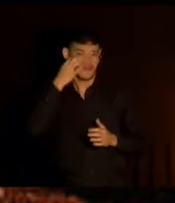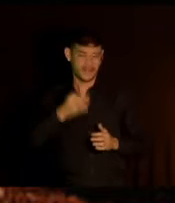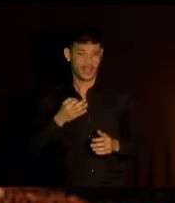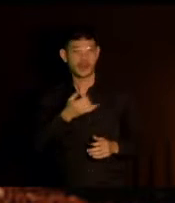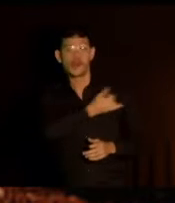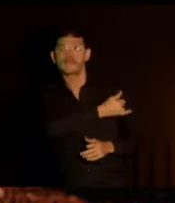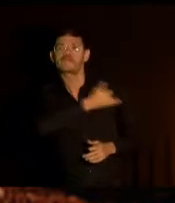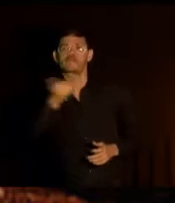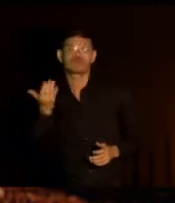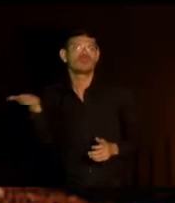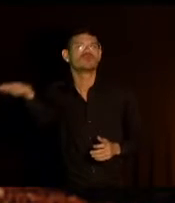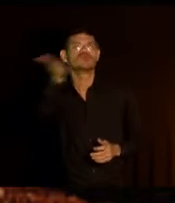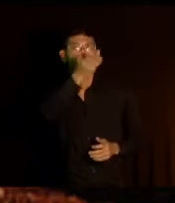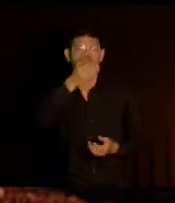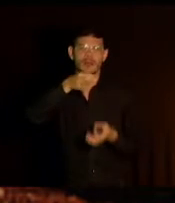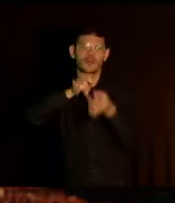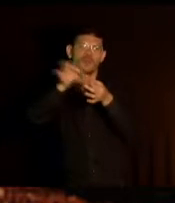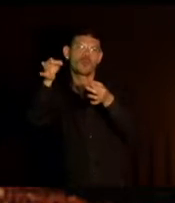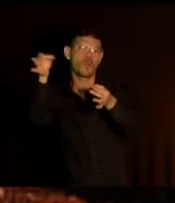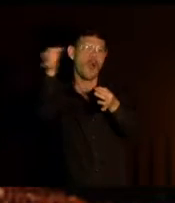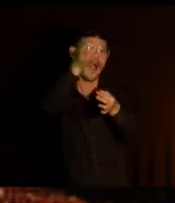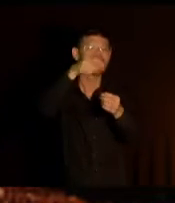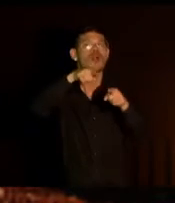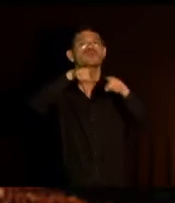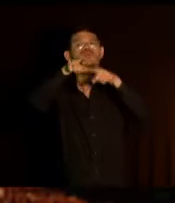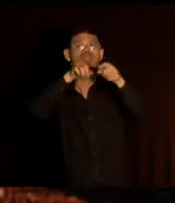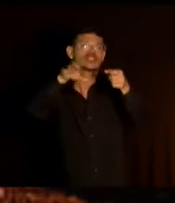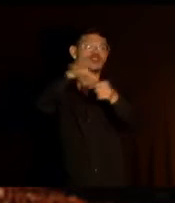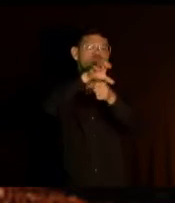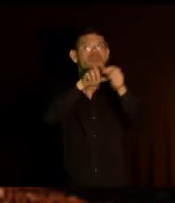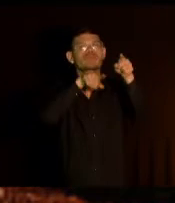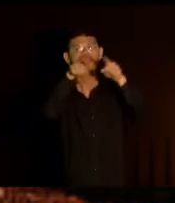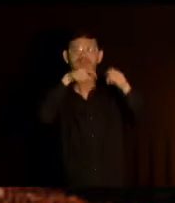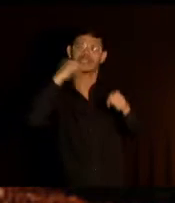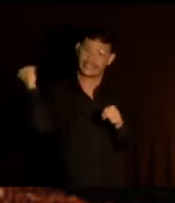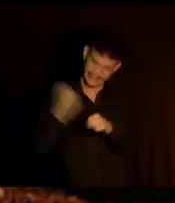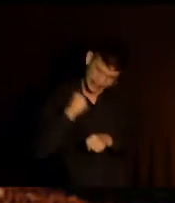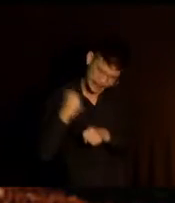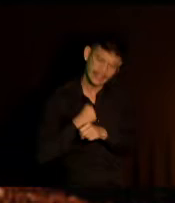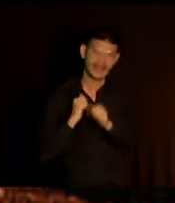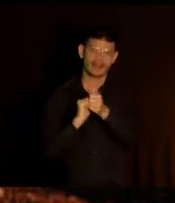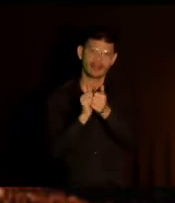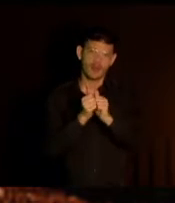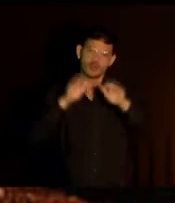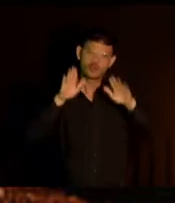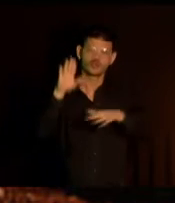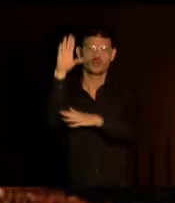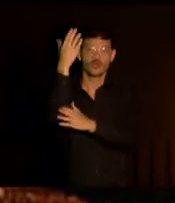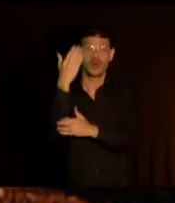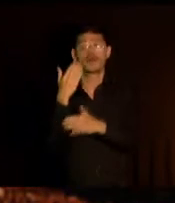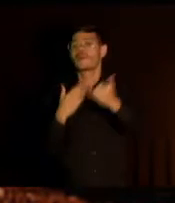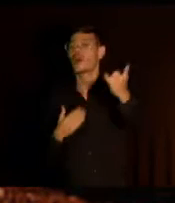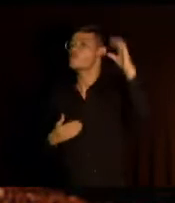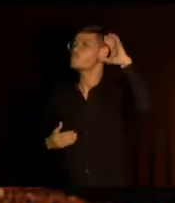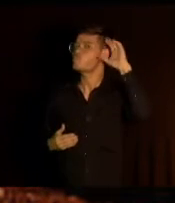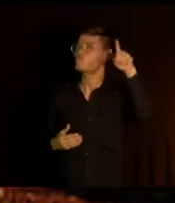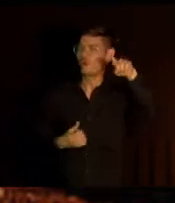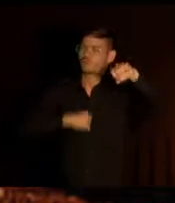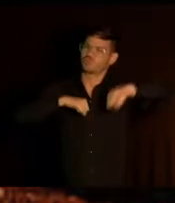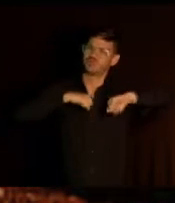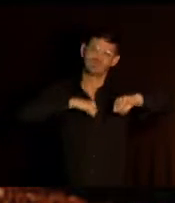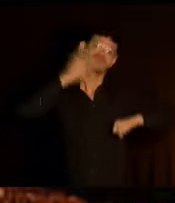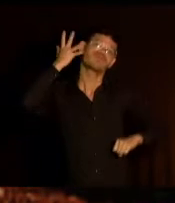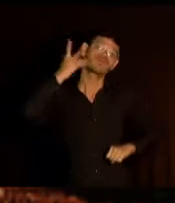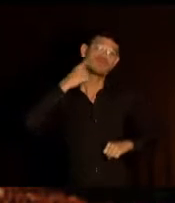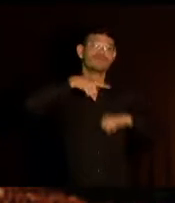el sistema paralímpico colombiano. Allá es donde está el día a día de los atletas, allá es donde se tiene que hacer gestión, y gestión de verdad, porque